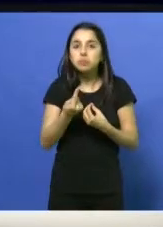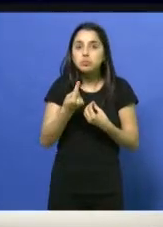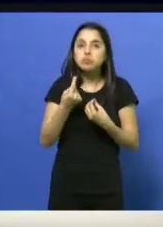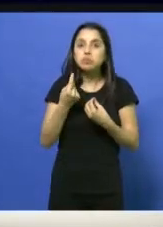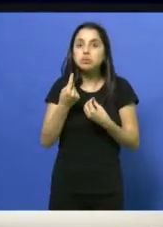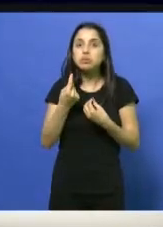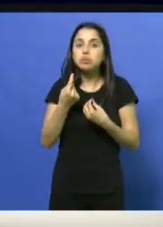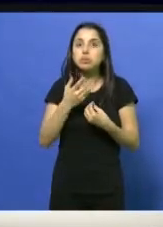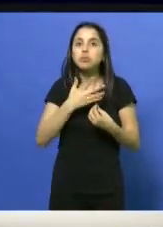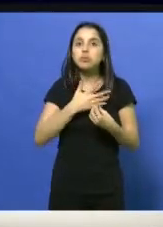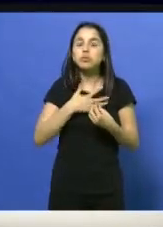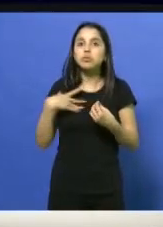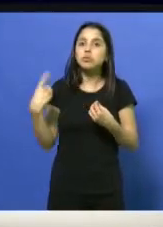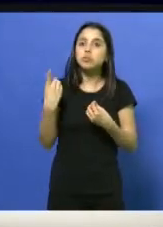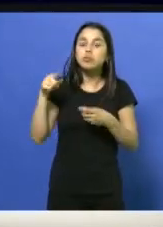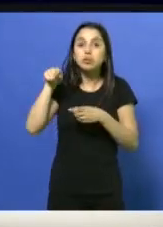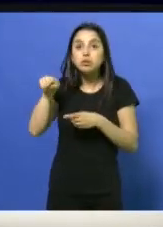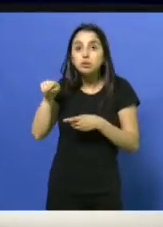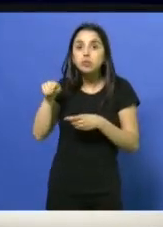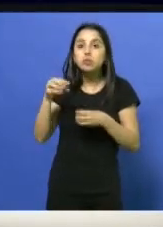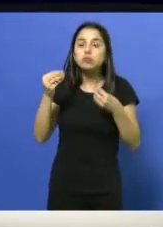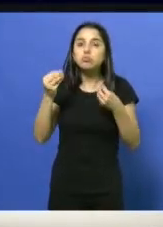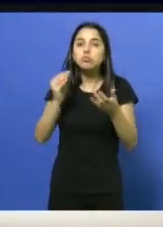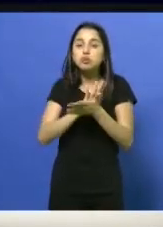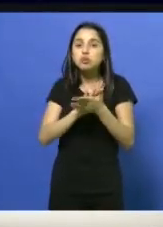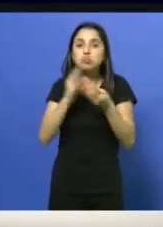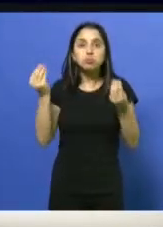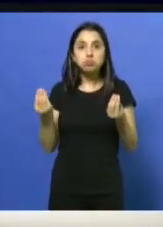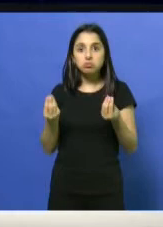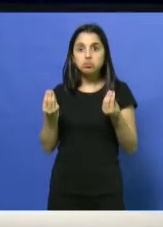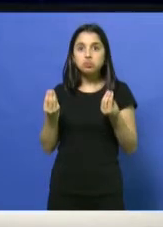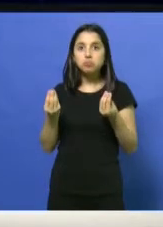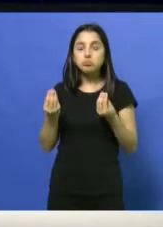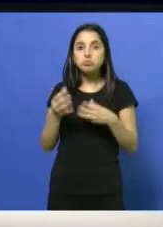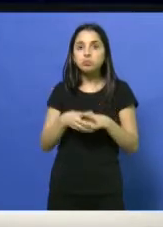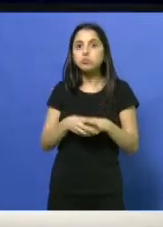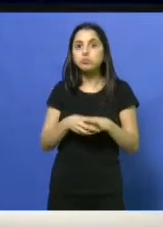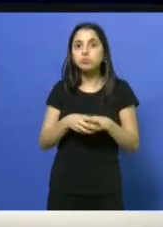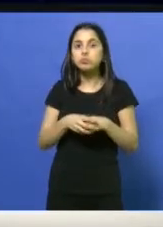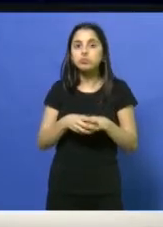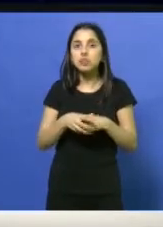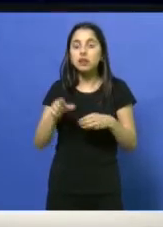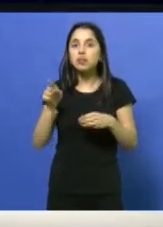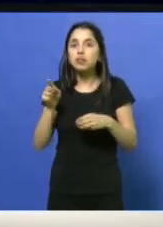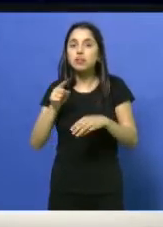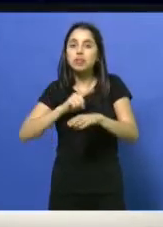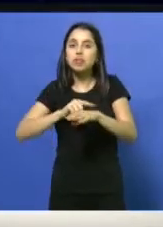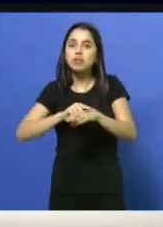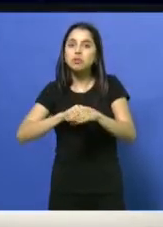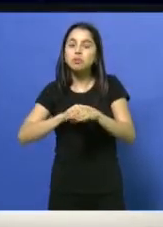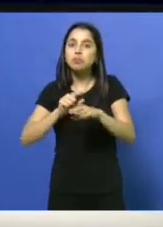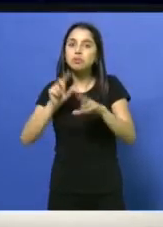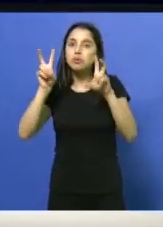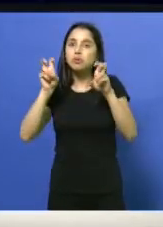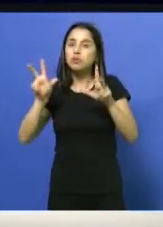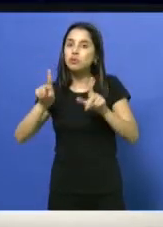directores de las clínicas, ¿cuál es la solución? Porque en realidad hay una cuestión de tiempos en donde las